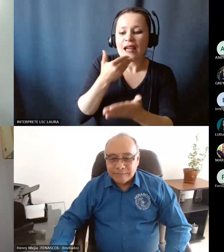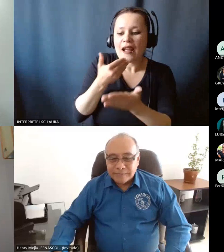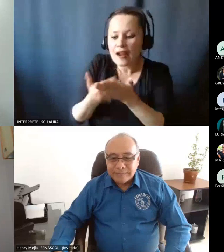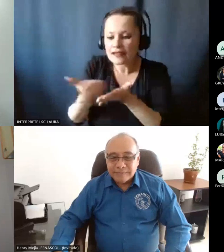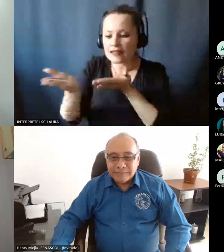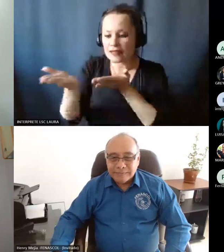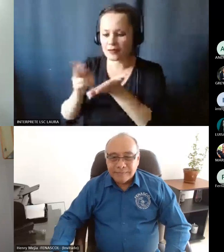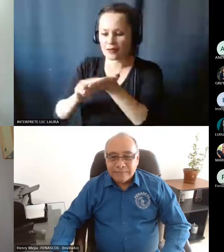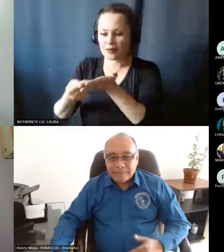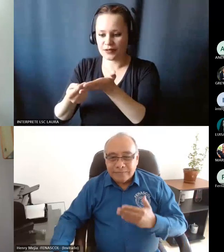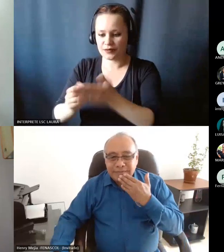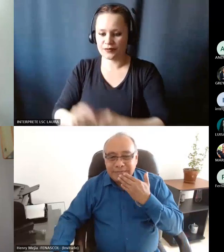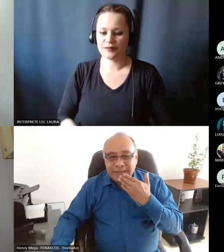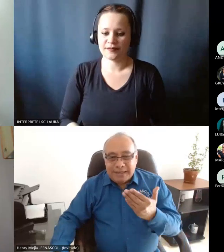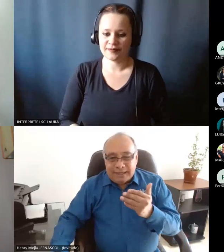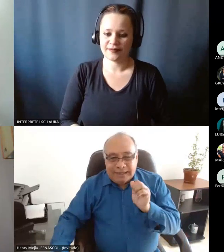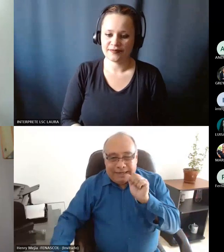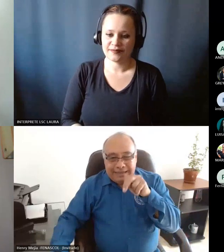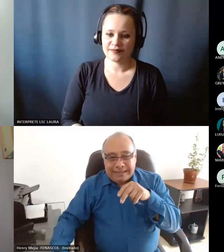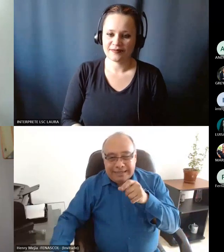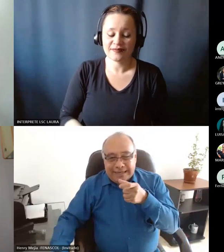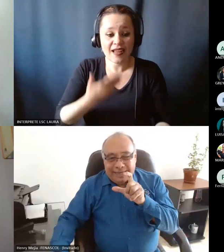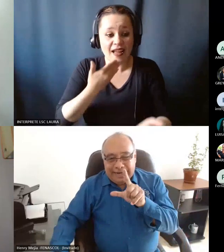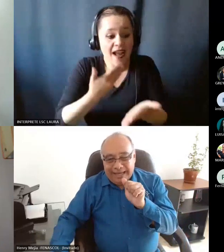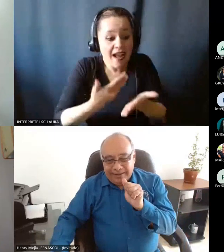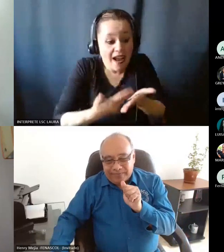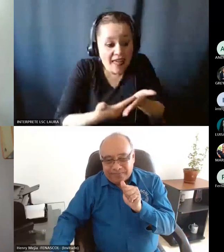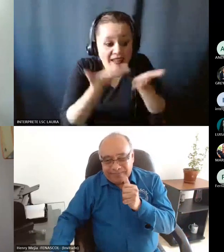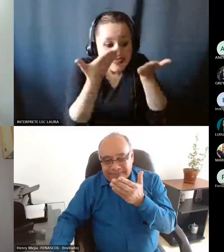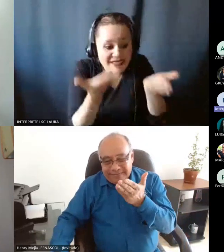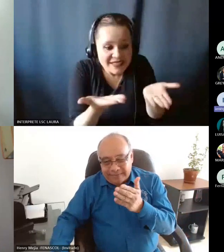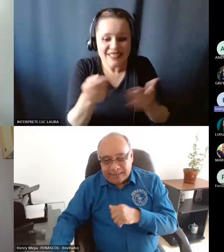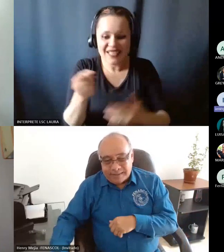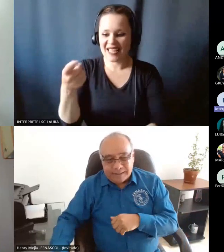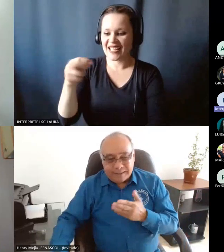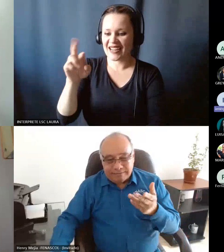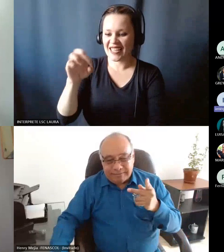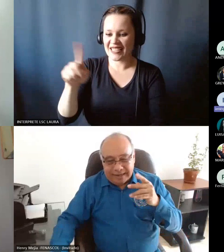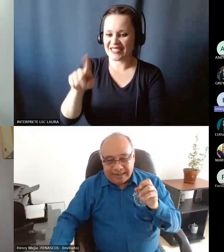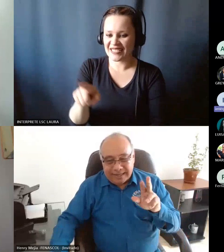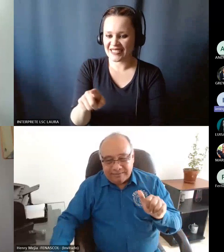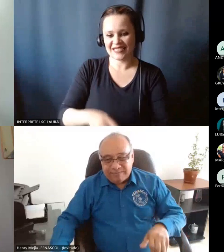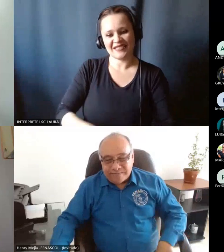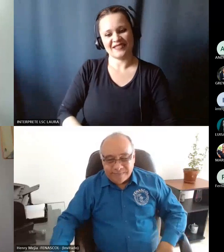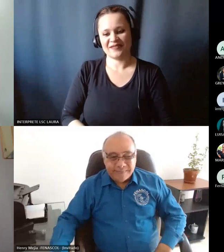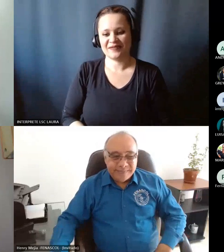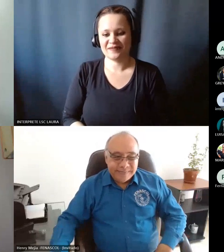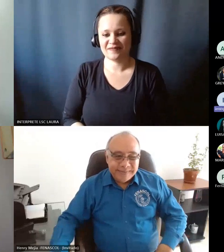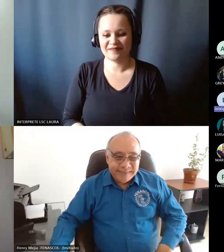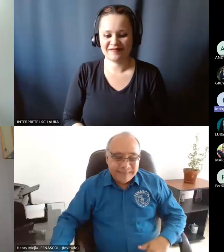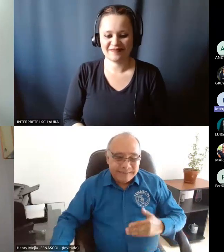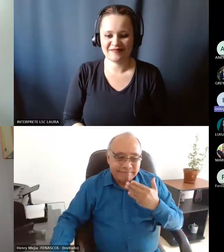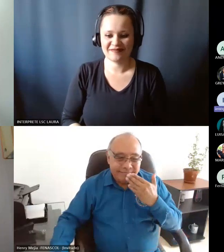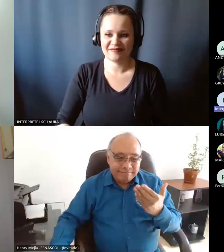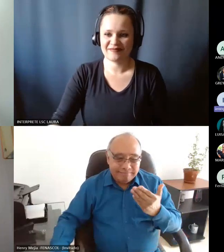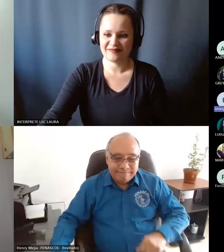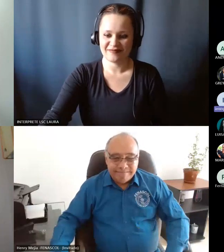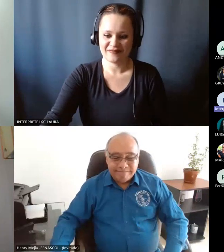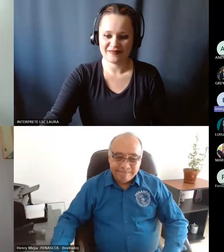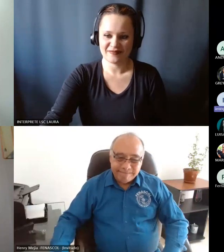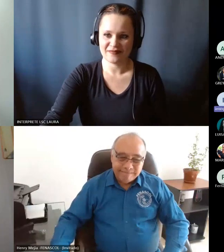muchísimas gracias y a gre que nos apoyó en este Gracias también a Ángela Andrea